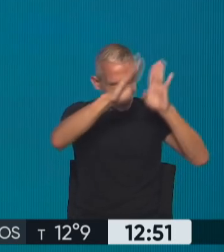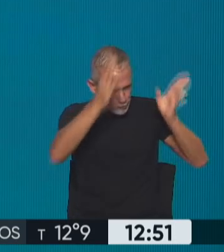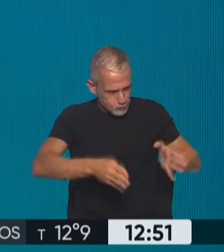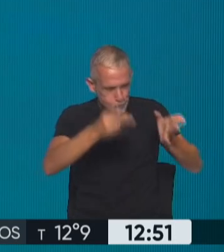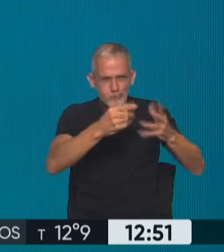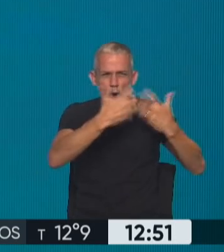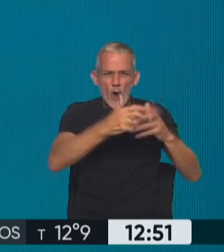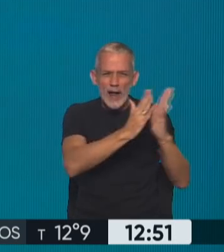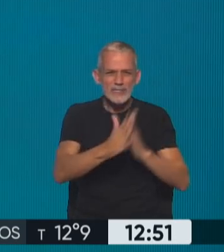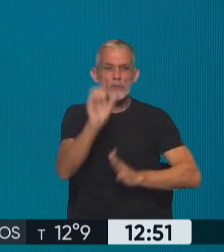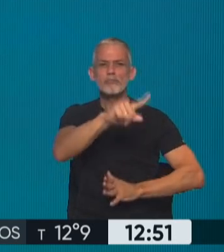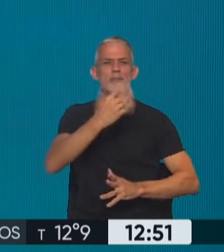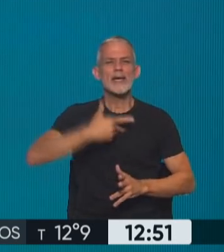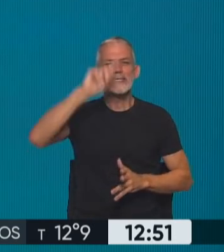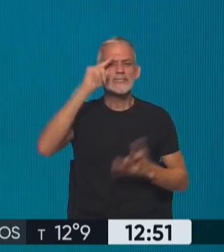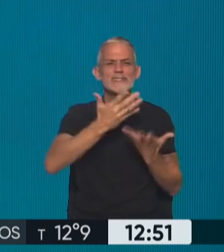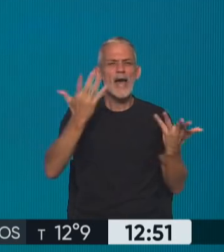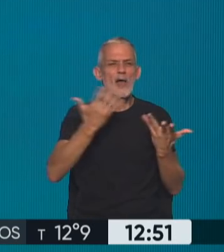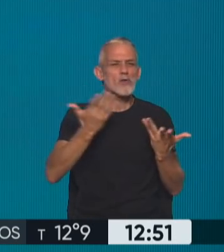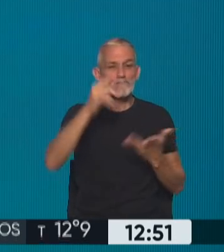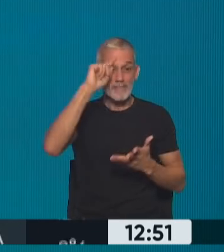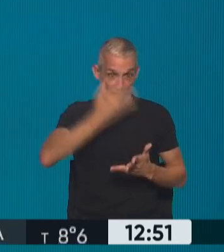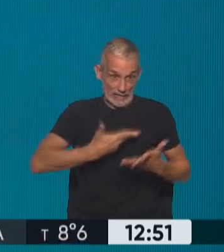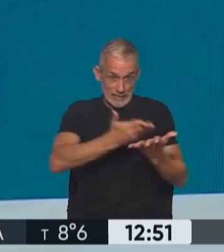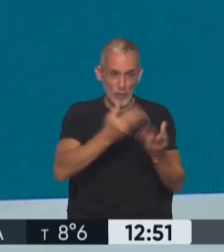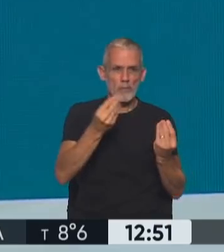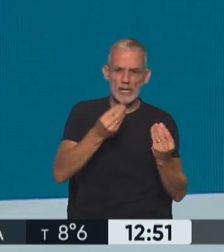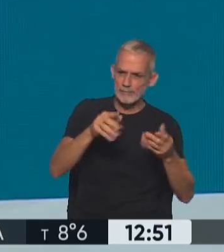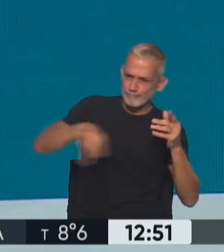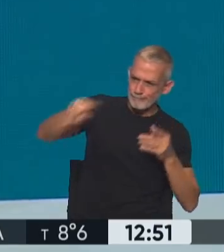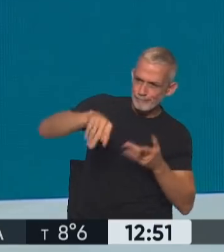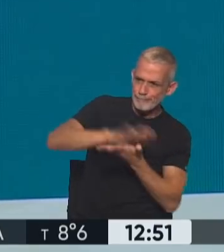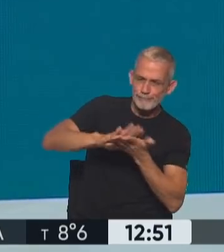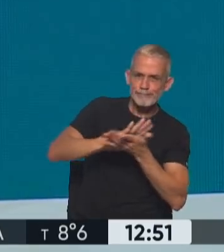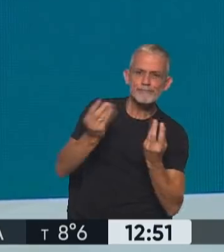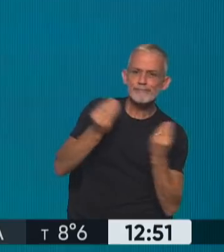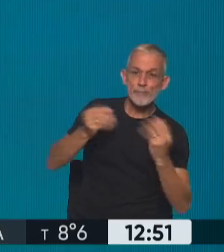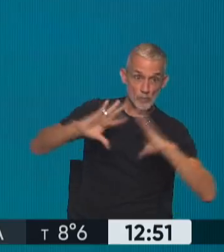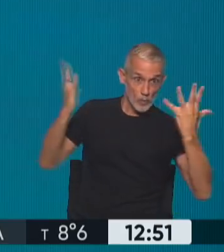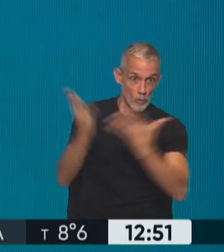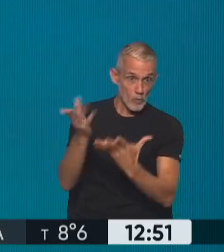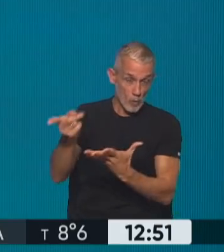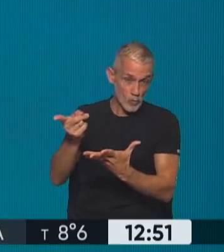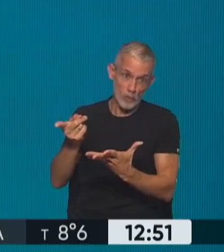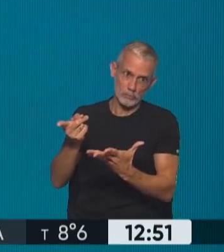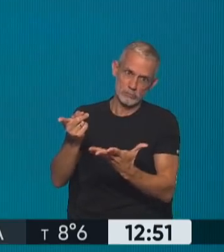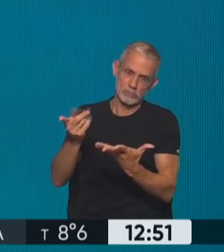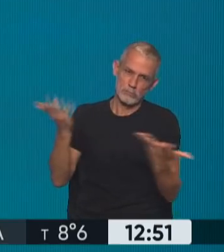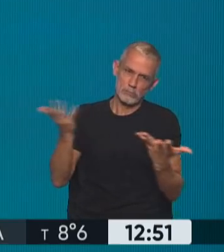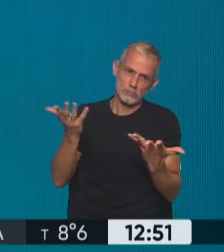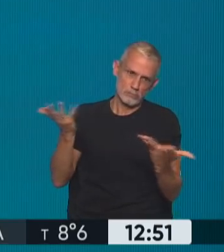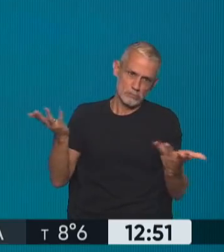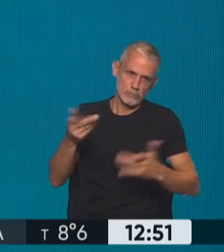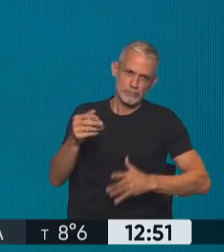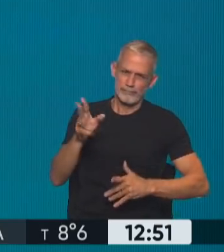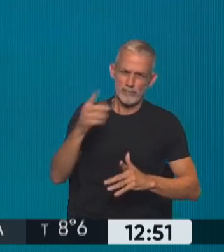institucional necesitamos como Estado para hacer frente a un mundo que no tiene